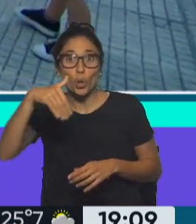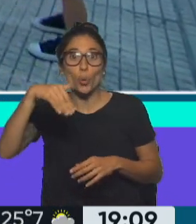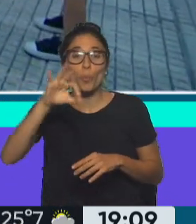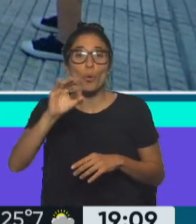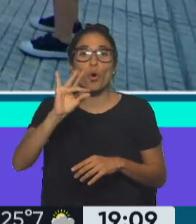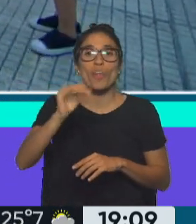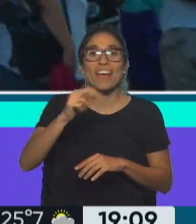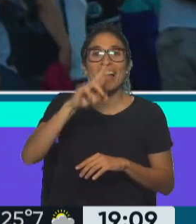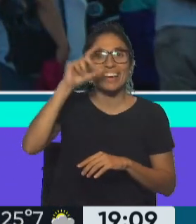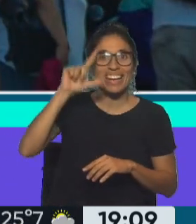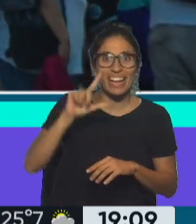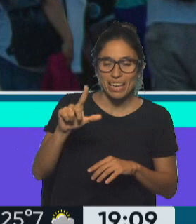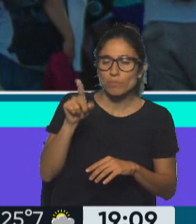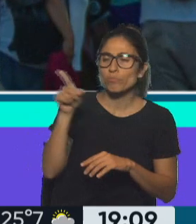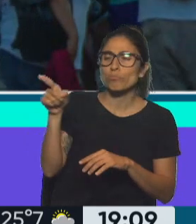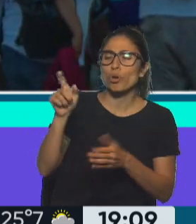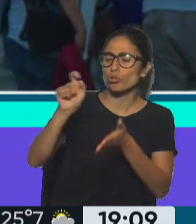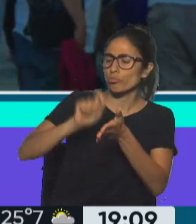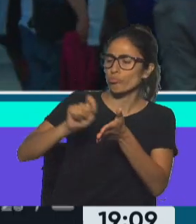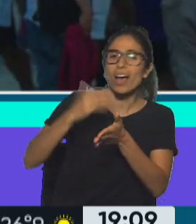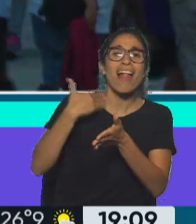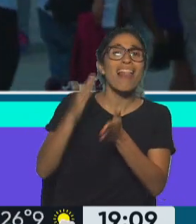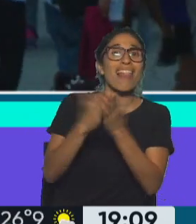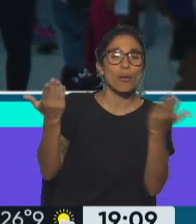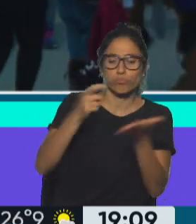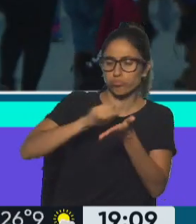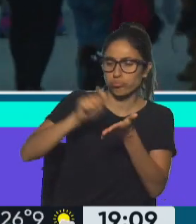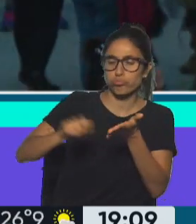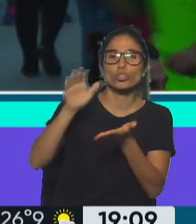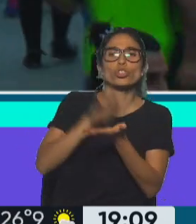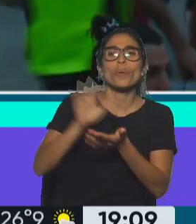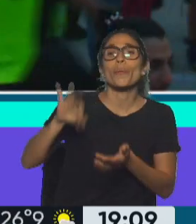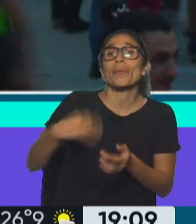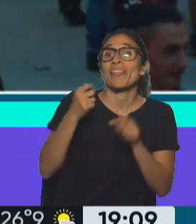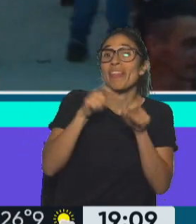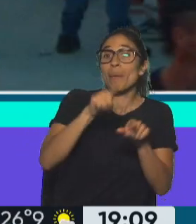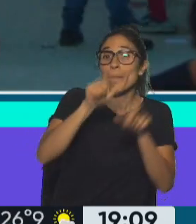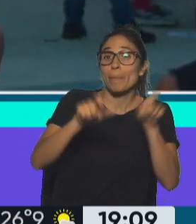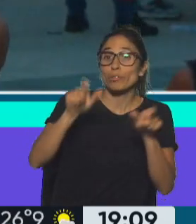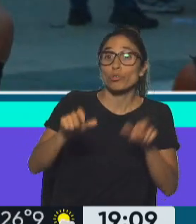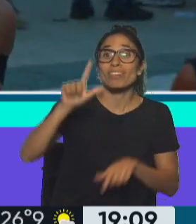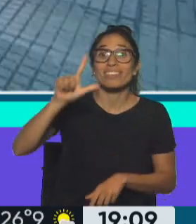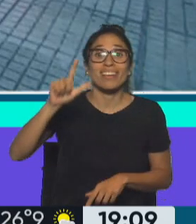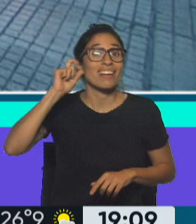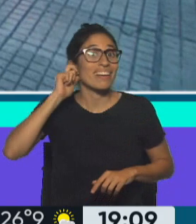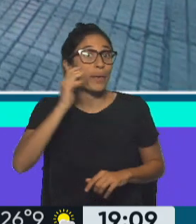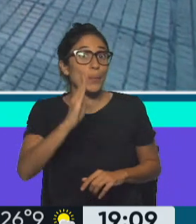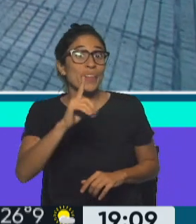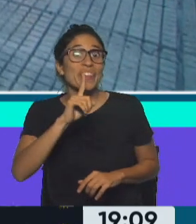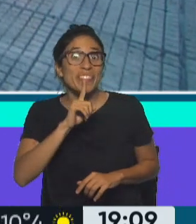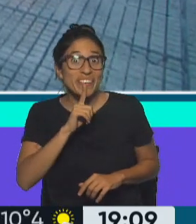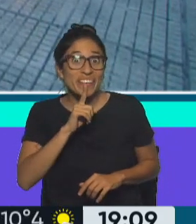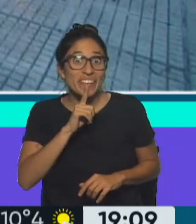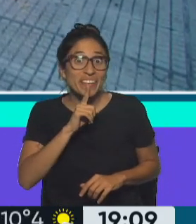escribiste un libro que tiene que ver con la vida de la comunidad LGBT, puntualmente con los gays porteños en esa época